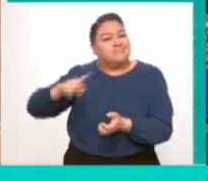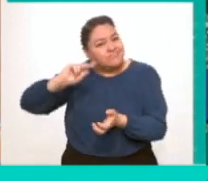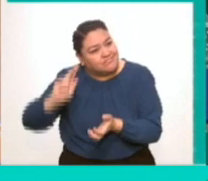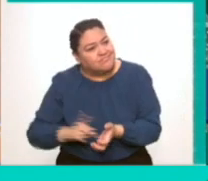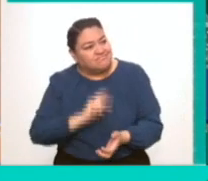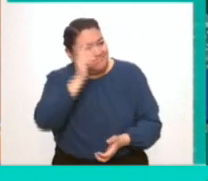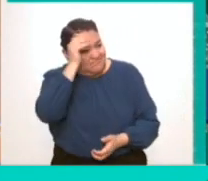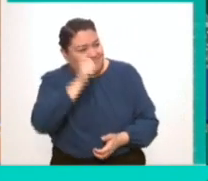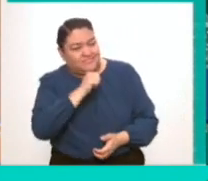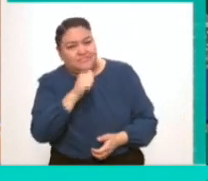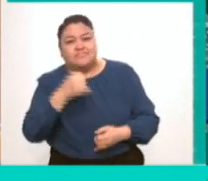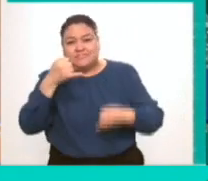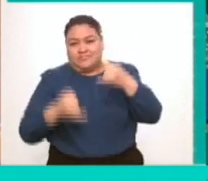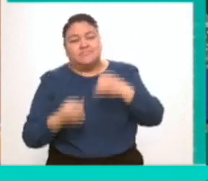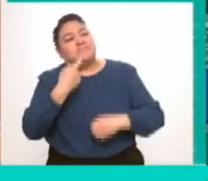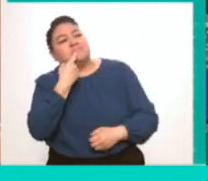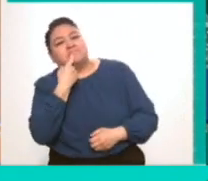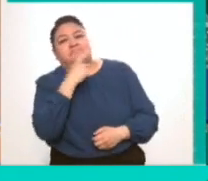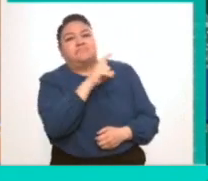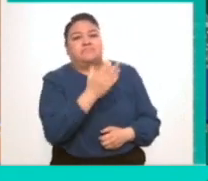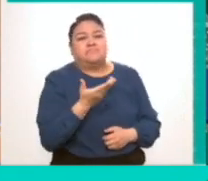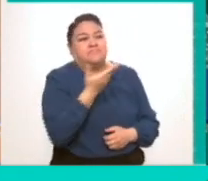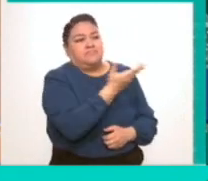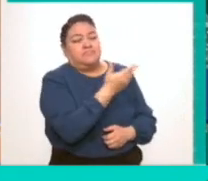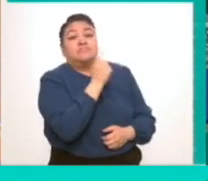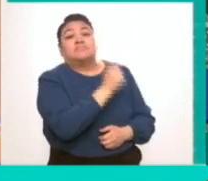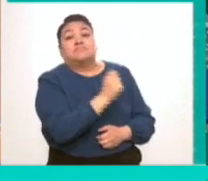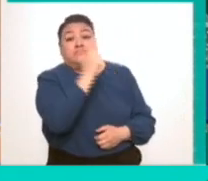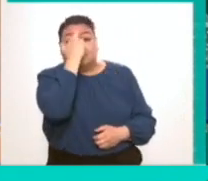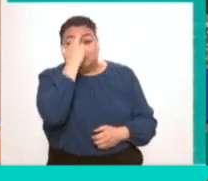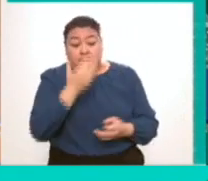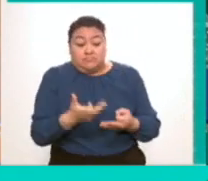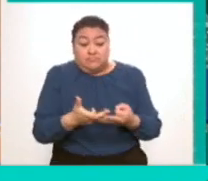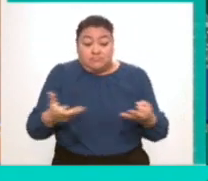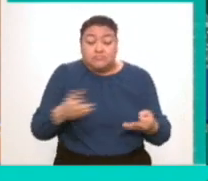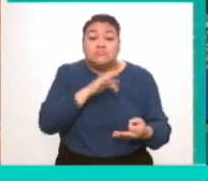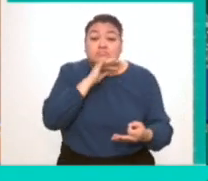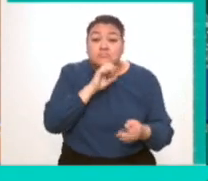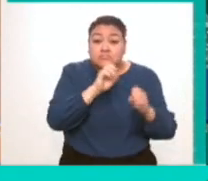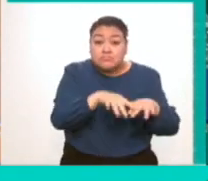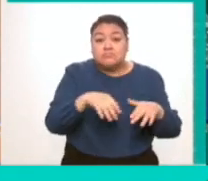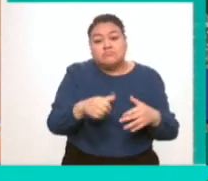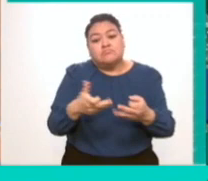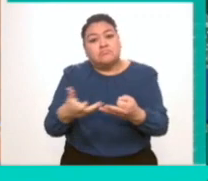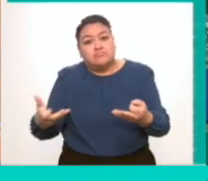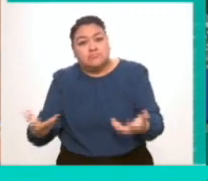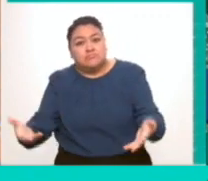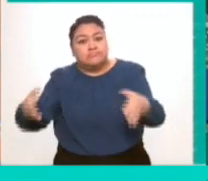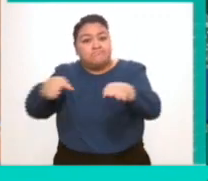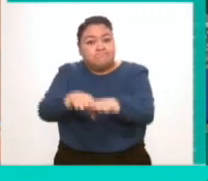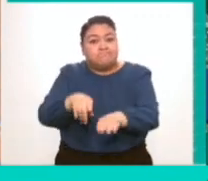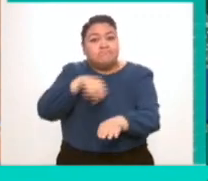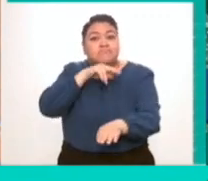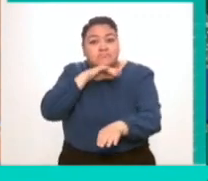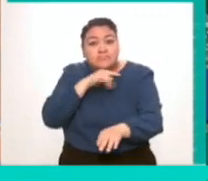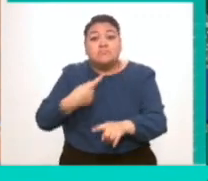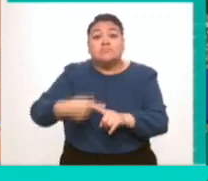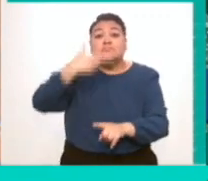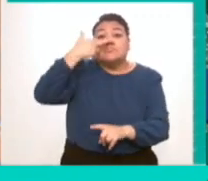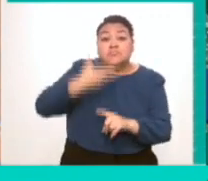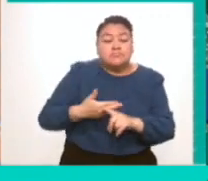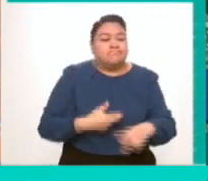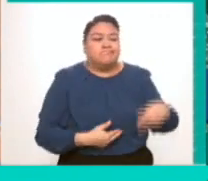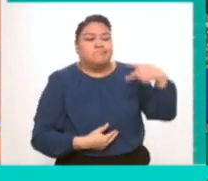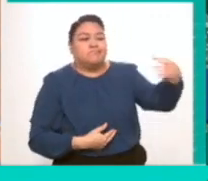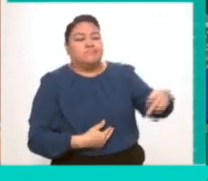del recurrente al manifestar que la vigilancia de los basureros y rellenos sanitarios se encuentra dentro